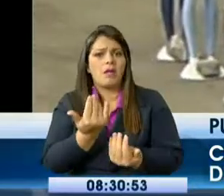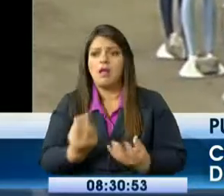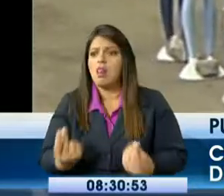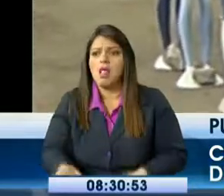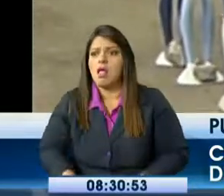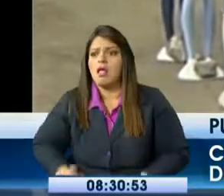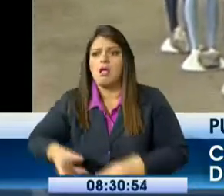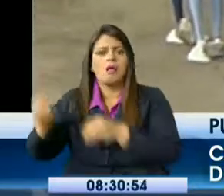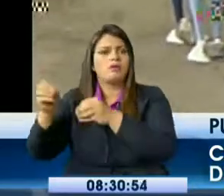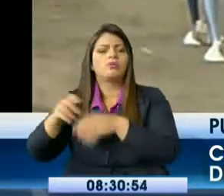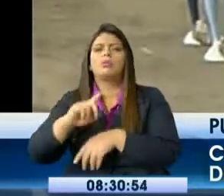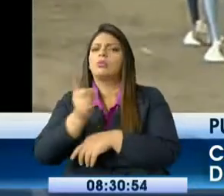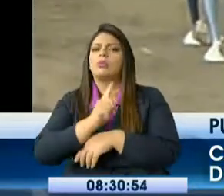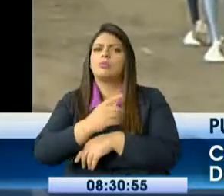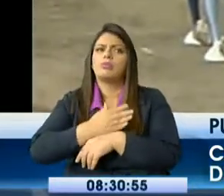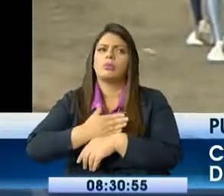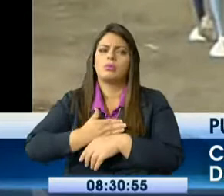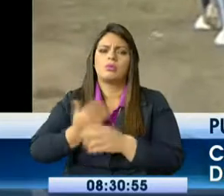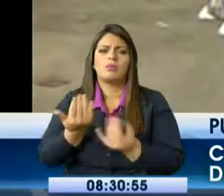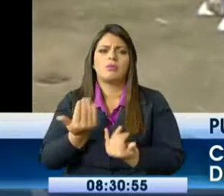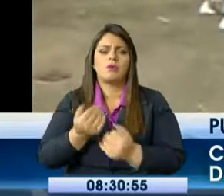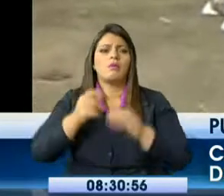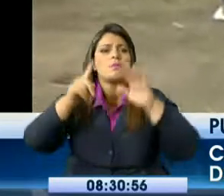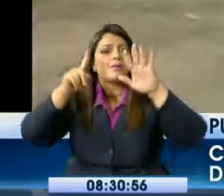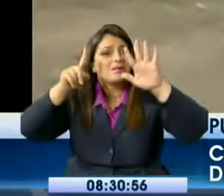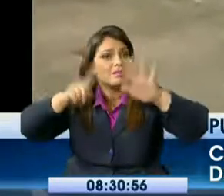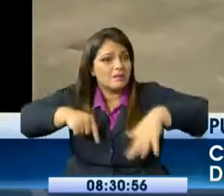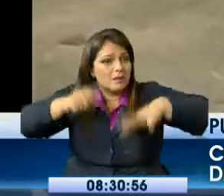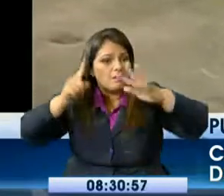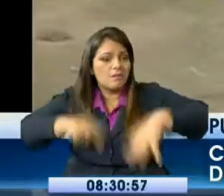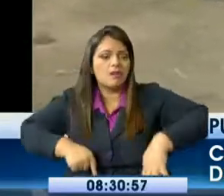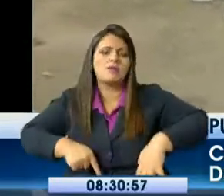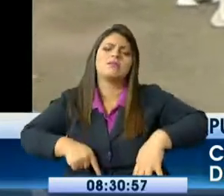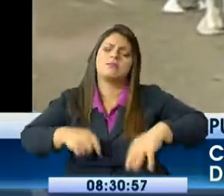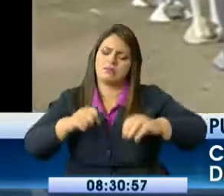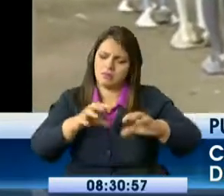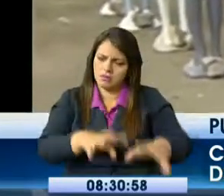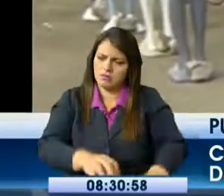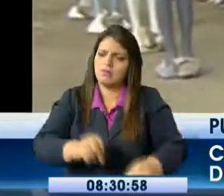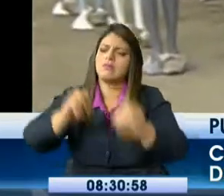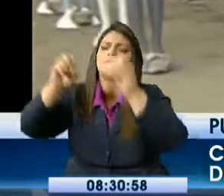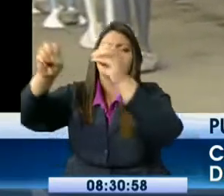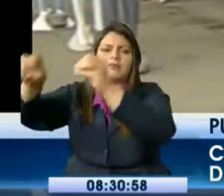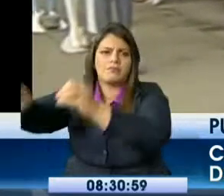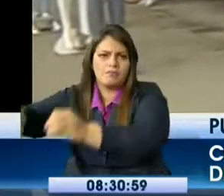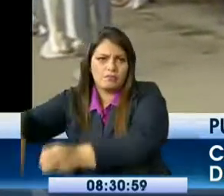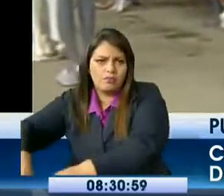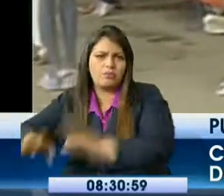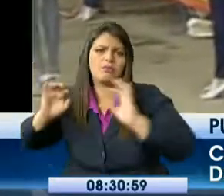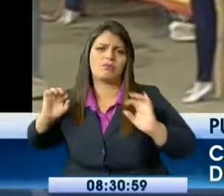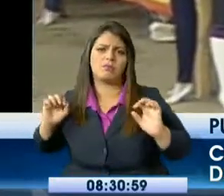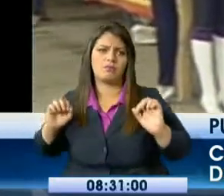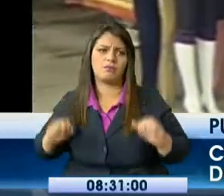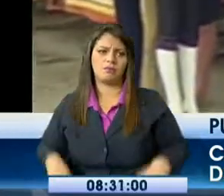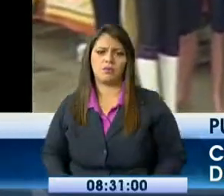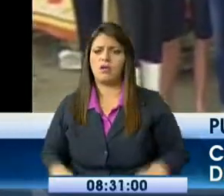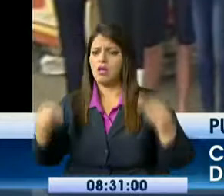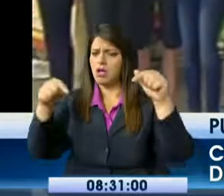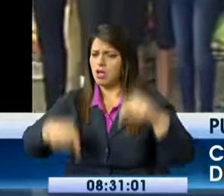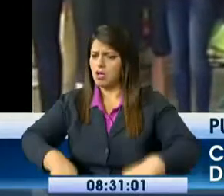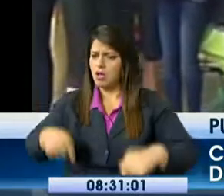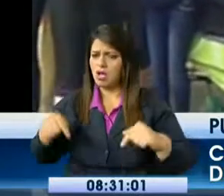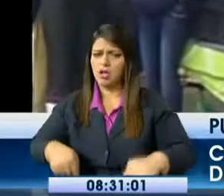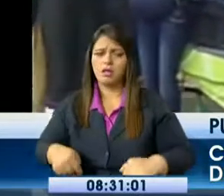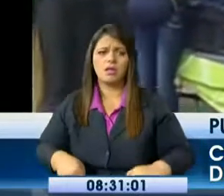estamos dispuestos a la oportunidad de que nosotros sí vamos a dejar el sitio, sí vamos a limpiar el sitio de